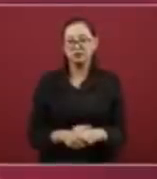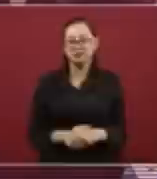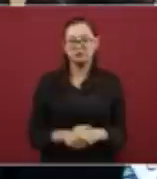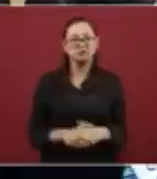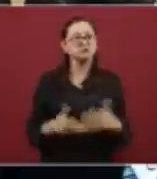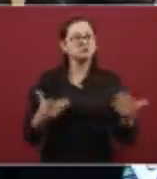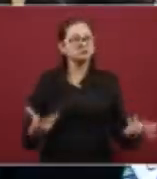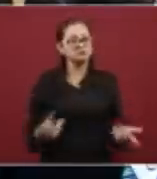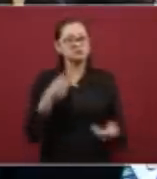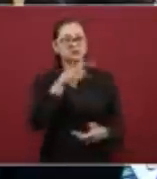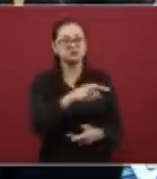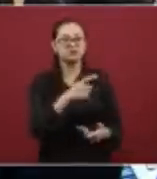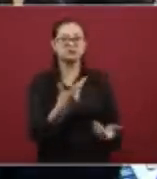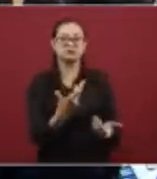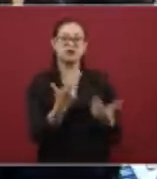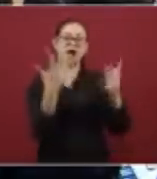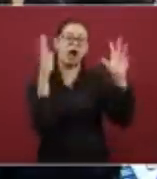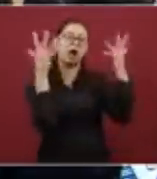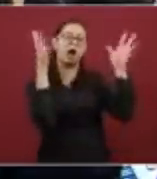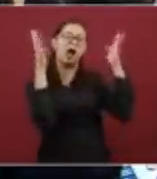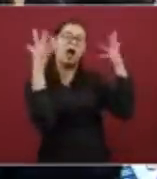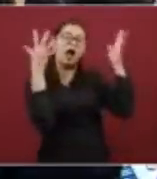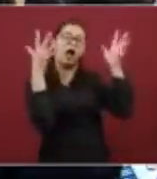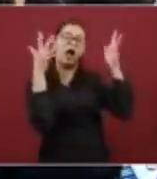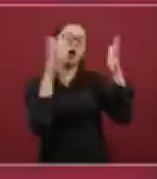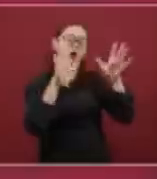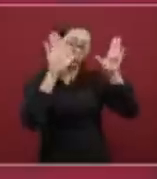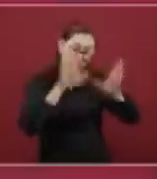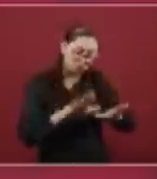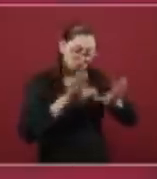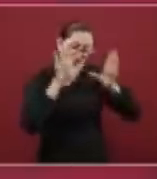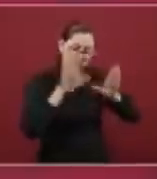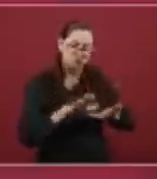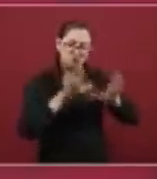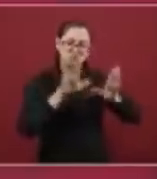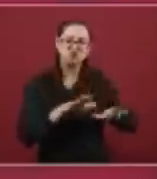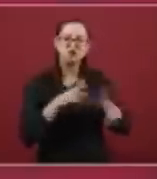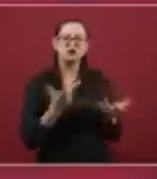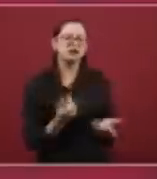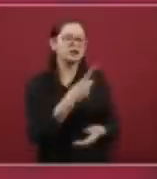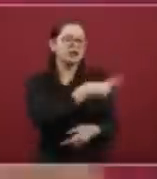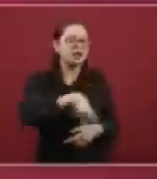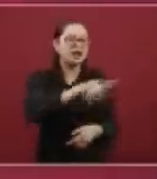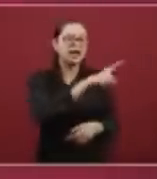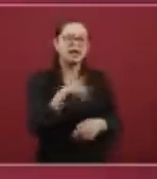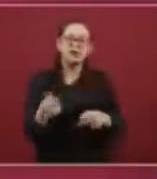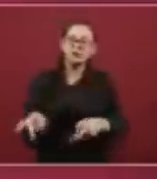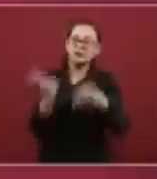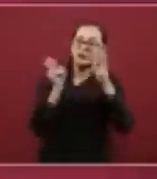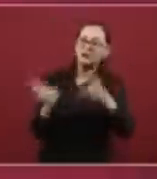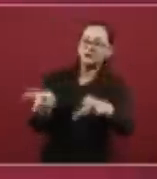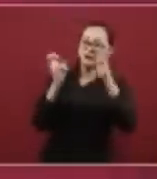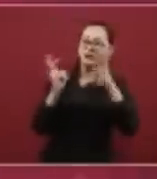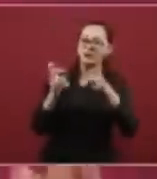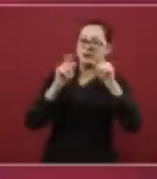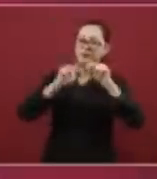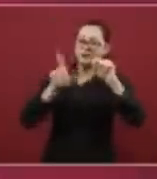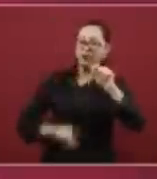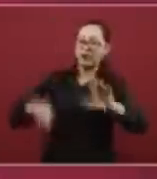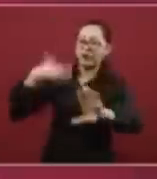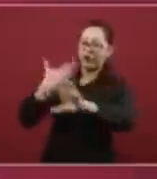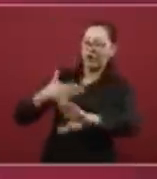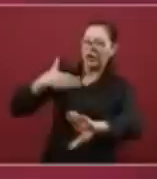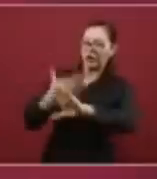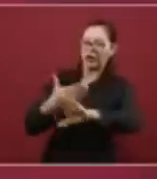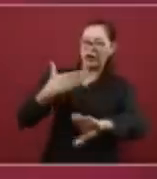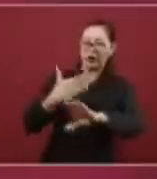que quemaste incienso a los que se dedicaban a saquear a México. Espero. Entonces, que, es muy